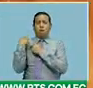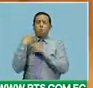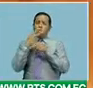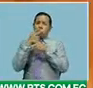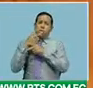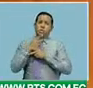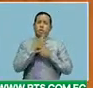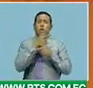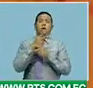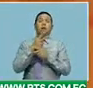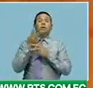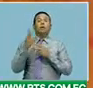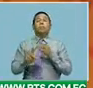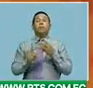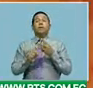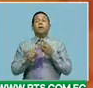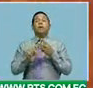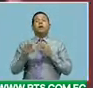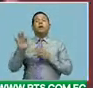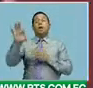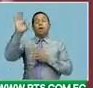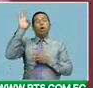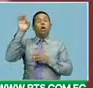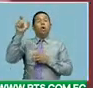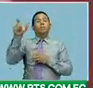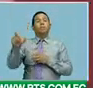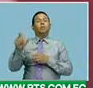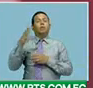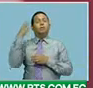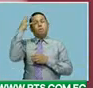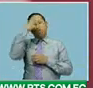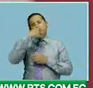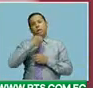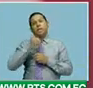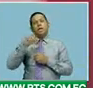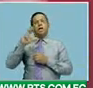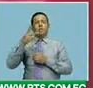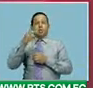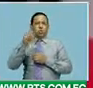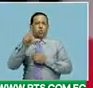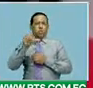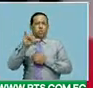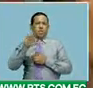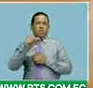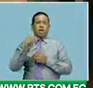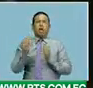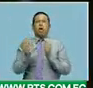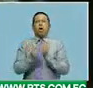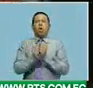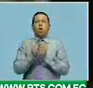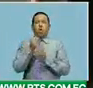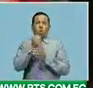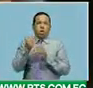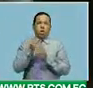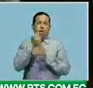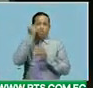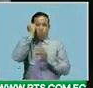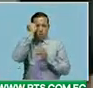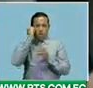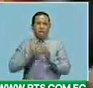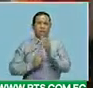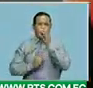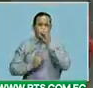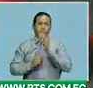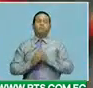se escogió a la cholita de pan más bonita, acompañada de su tradicional colada morada. Una serenata fue uno de